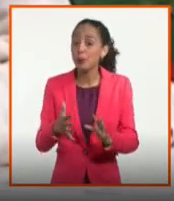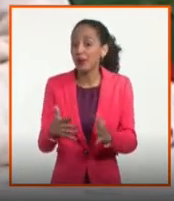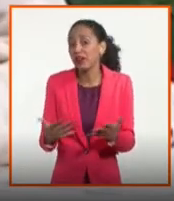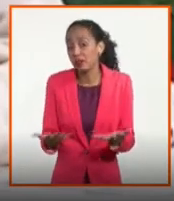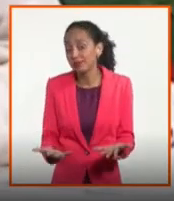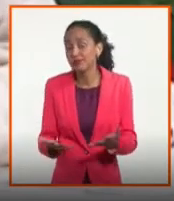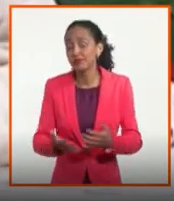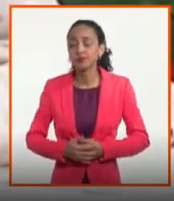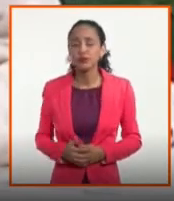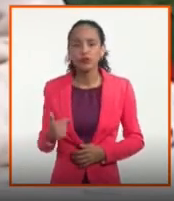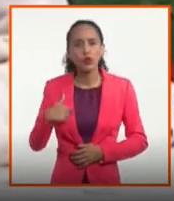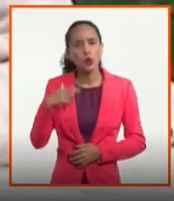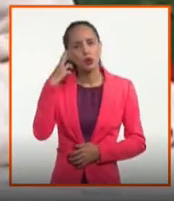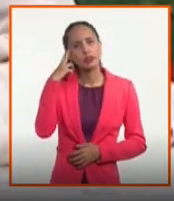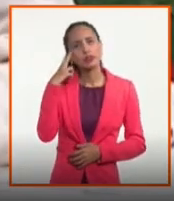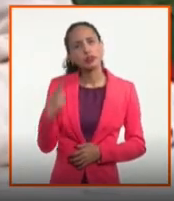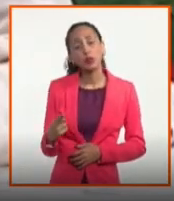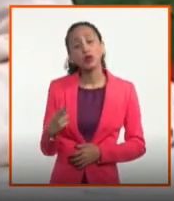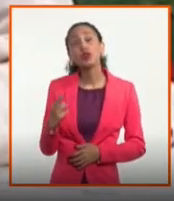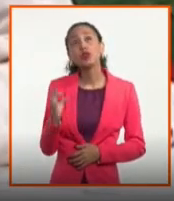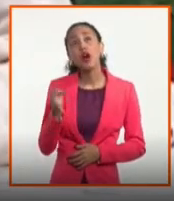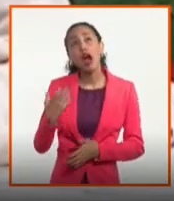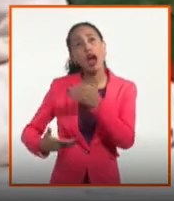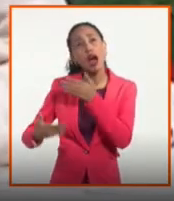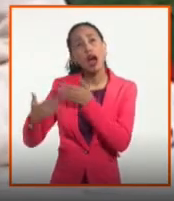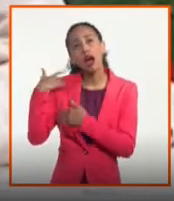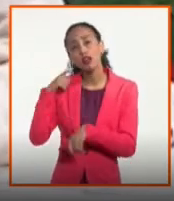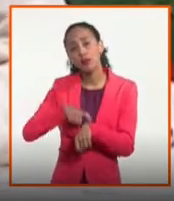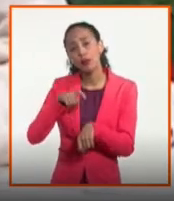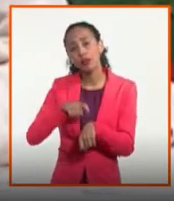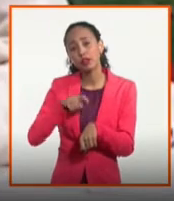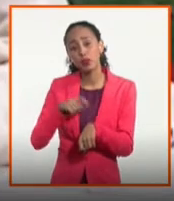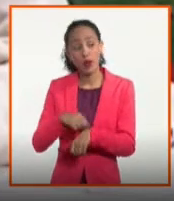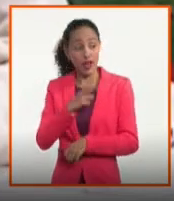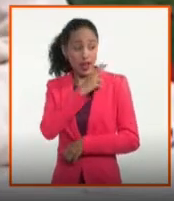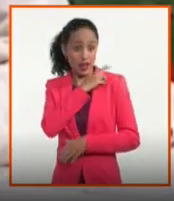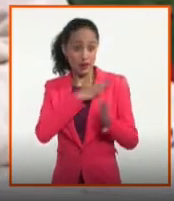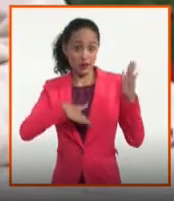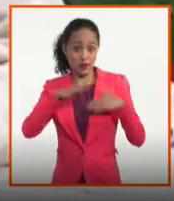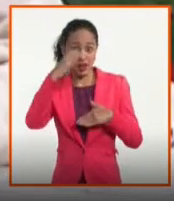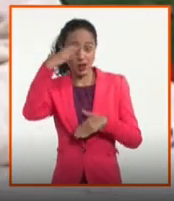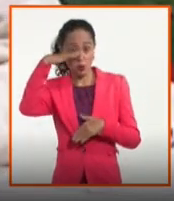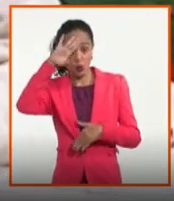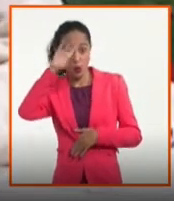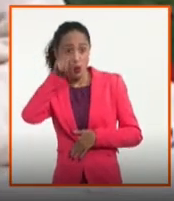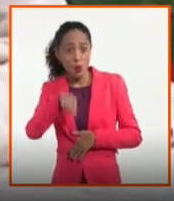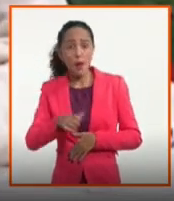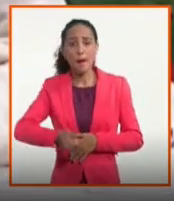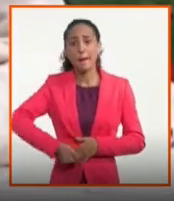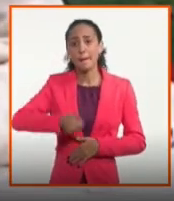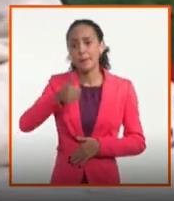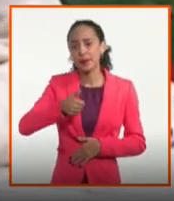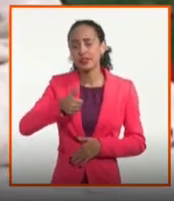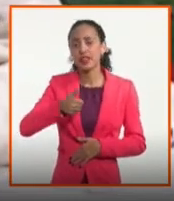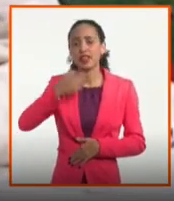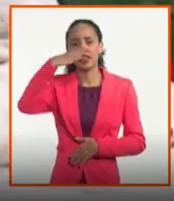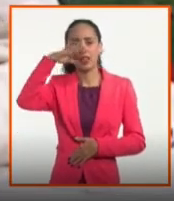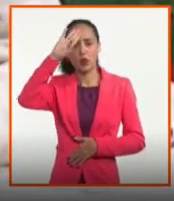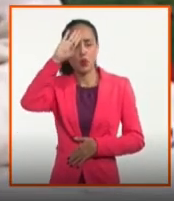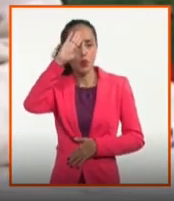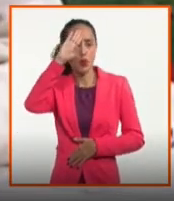me recuerdo en los momentos aquellos en cuando la dirección del país día el presidente la república y el primer